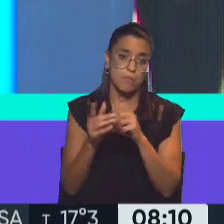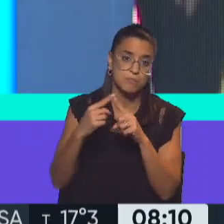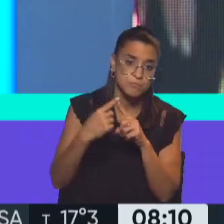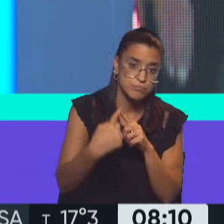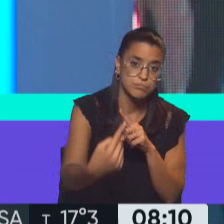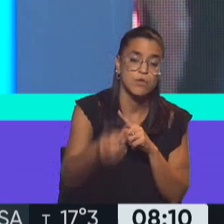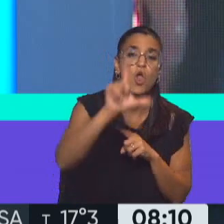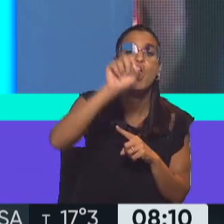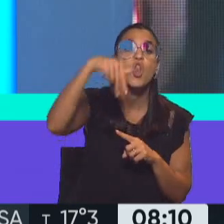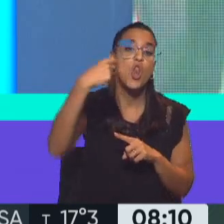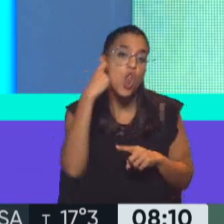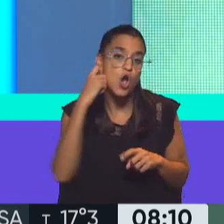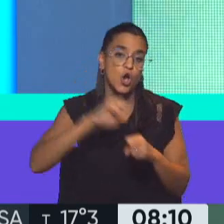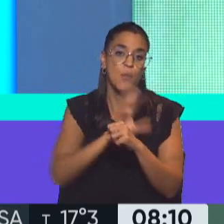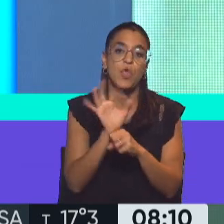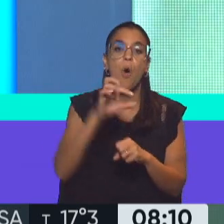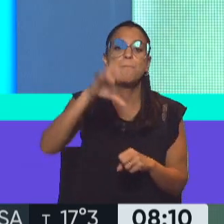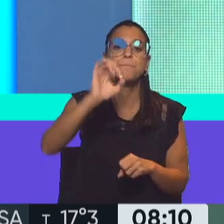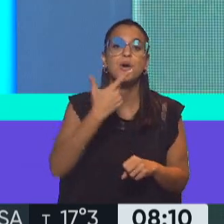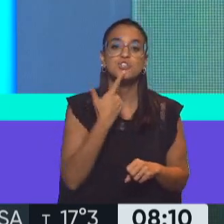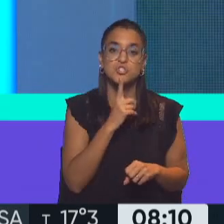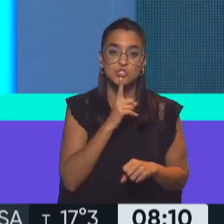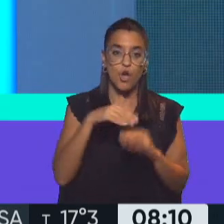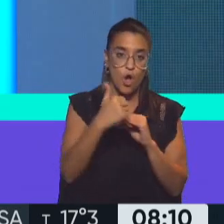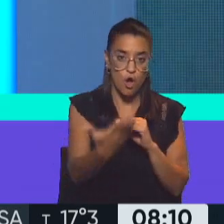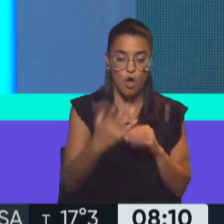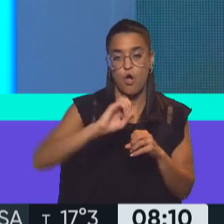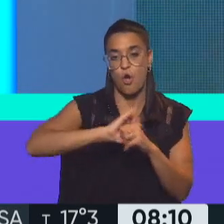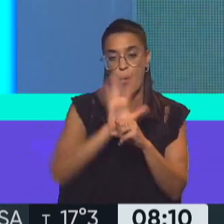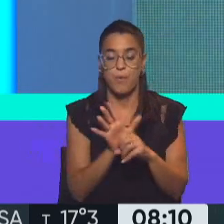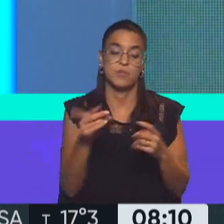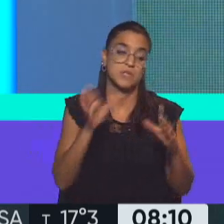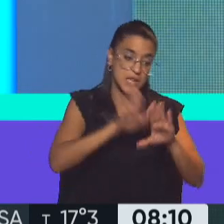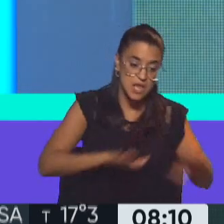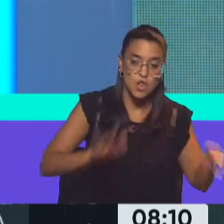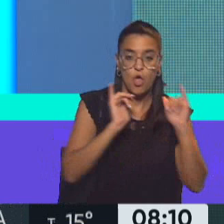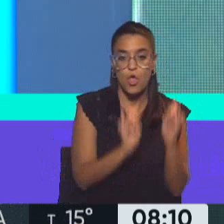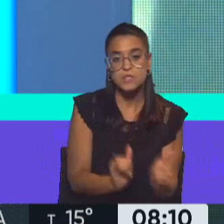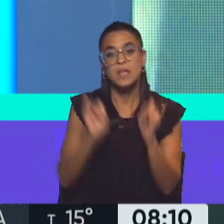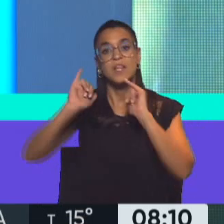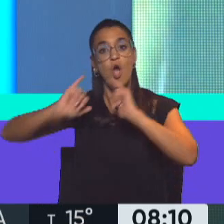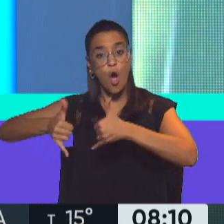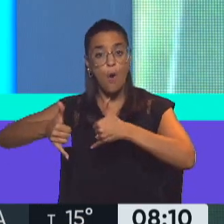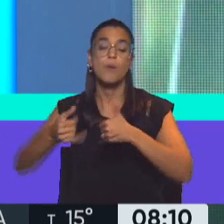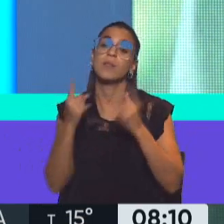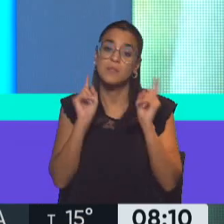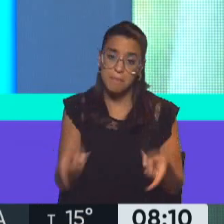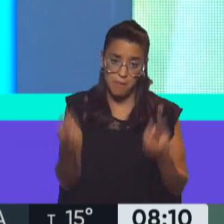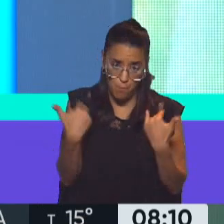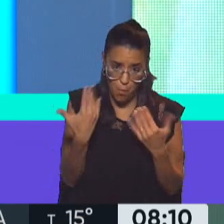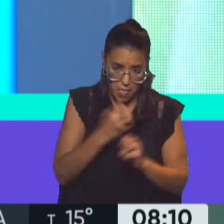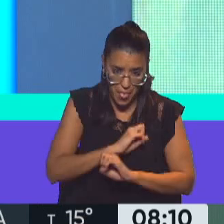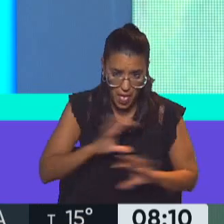long COVID o post-COVID. Entonces digo, los niños, los adolescentes, los jóvenes también pueden tener cuadros